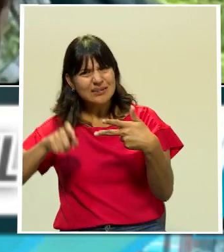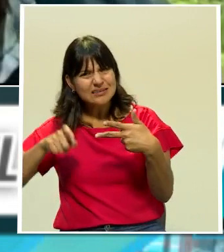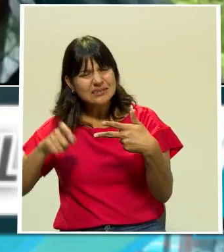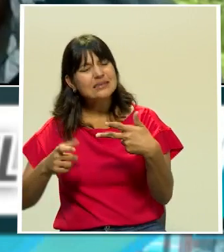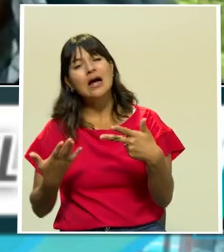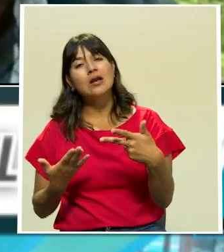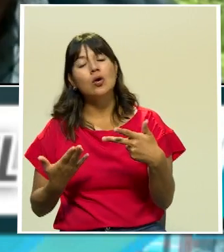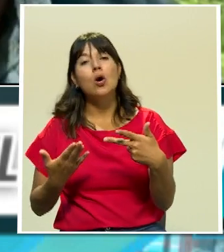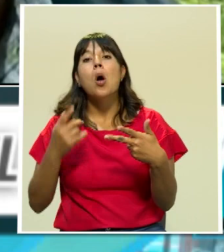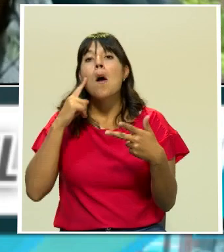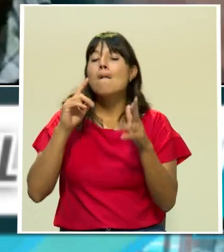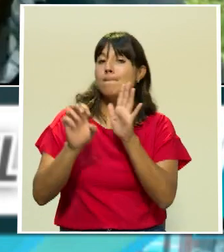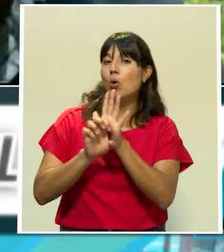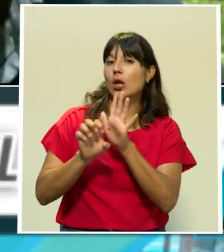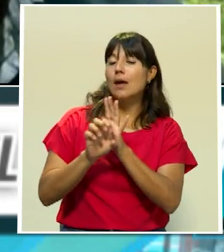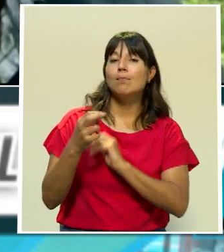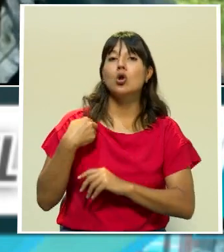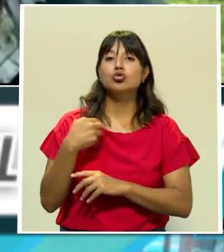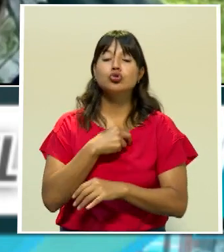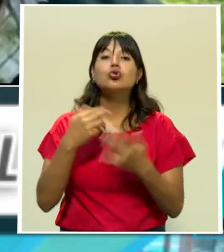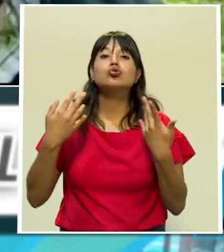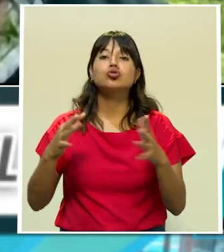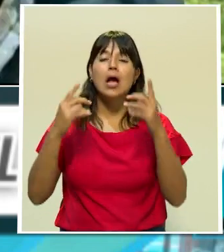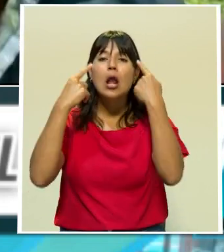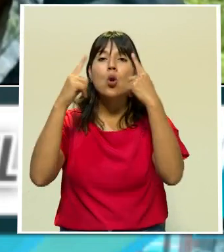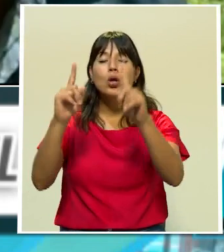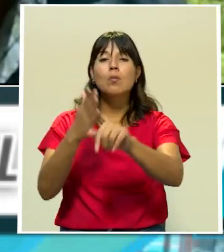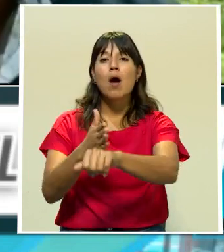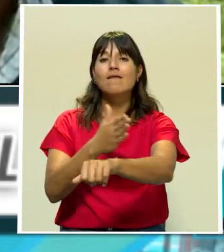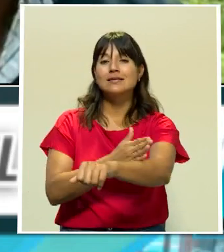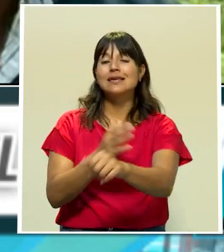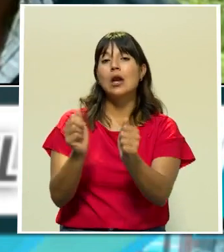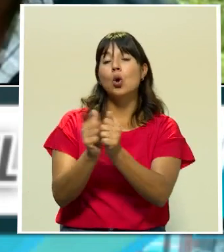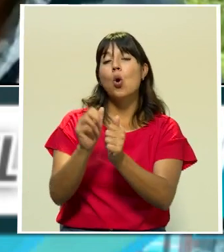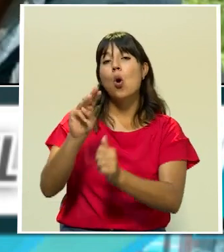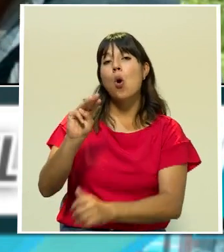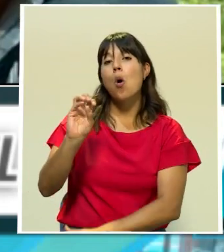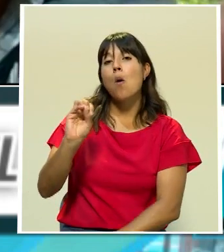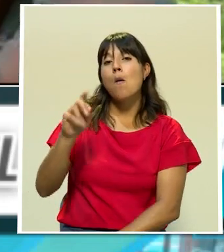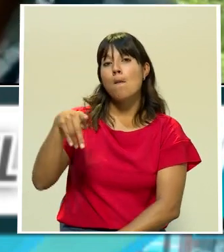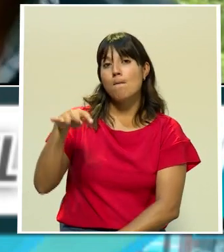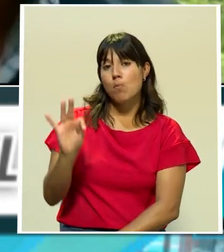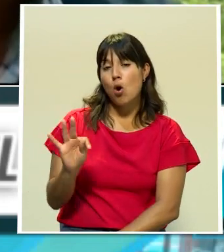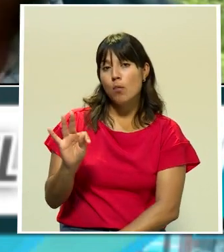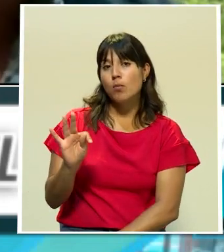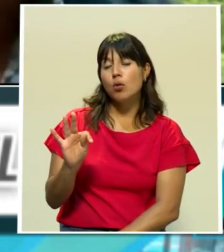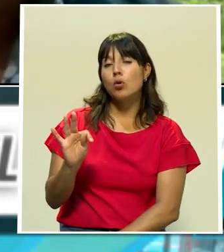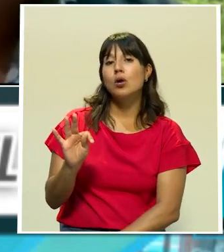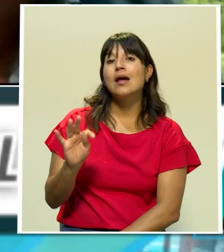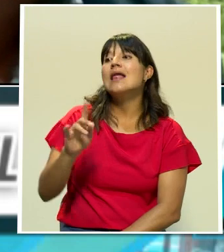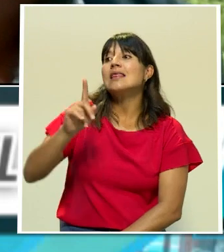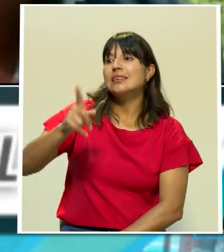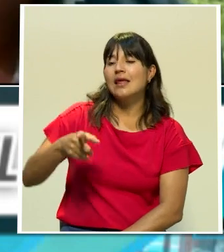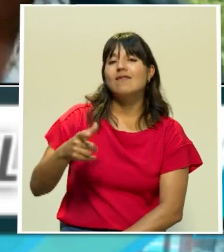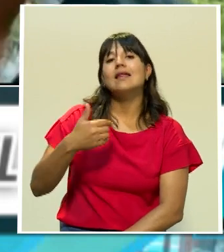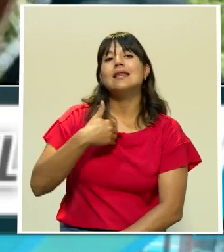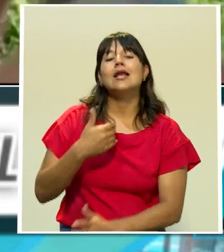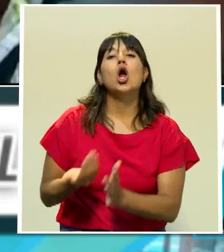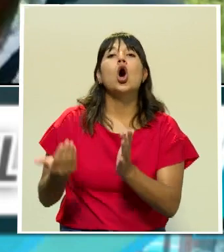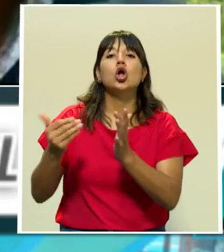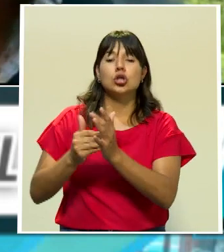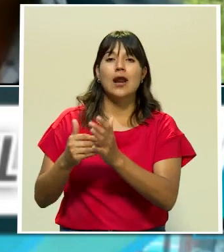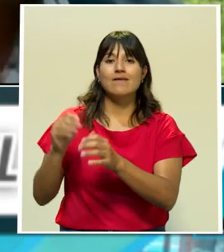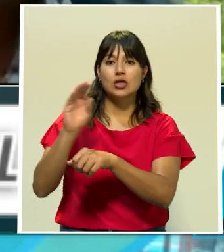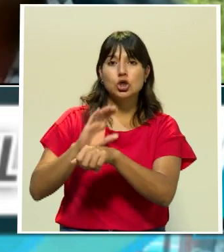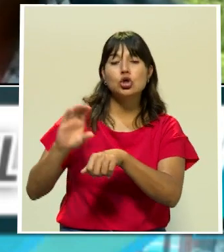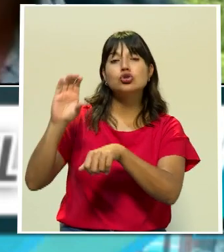así. Ya por ejemplo, hemos logrado avanzar de que el MOB debería recuperar a los diferentes consejos, que ha generado